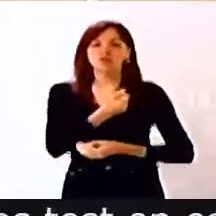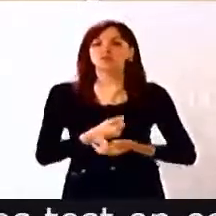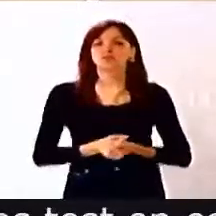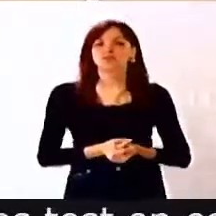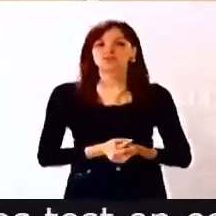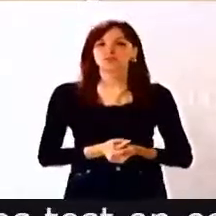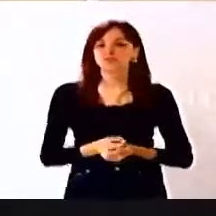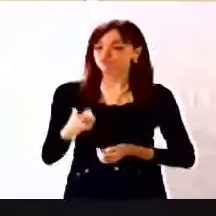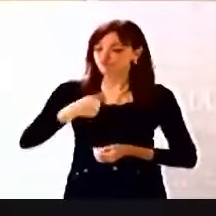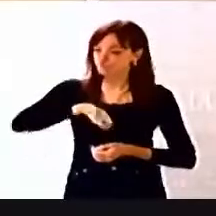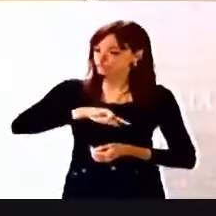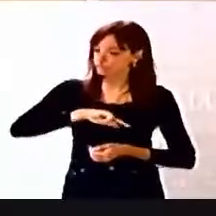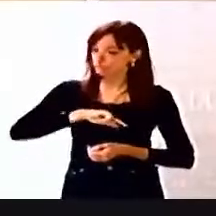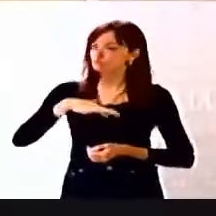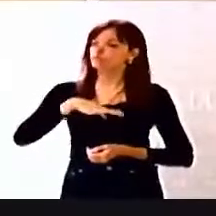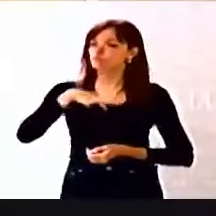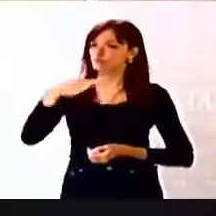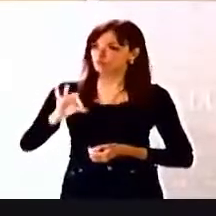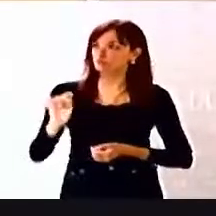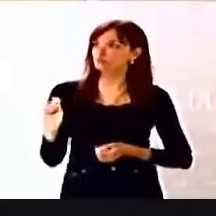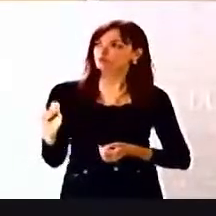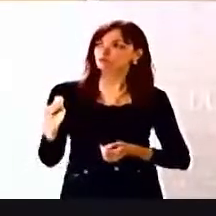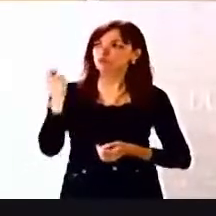Hemos sido capaces de realizar